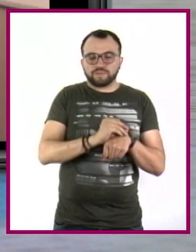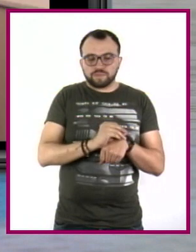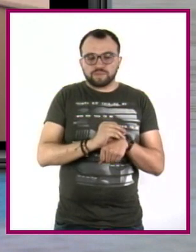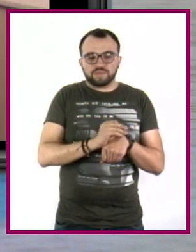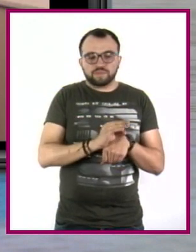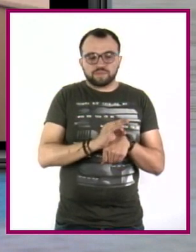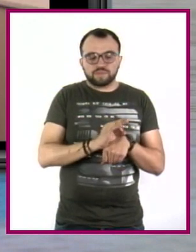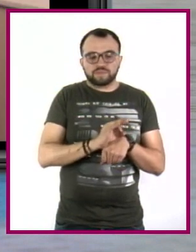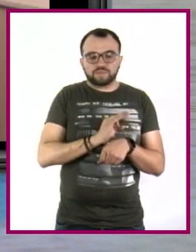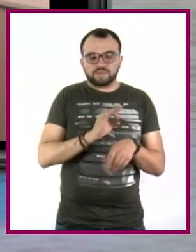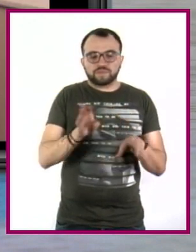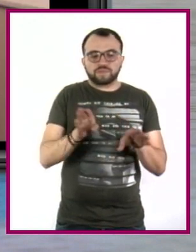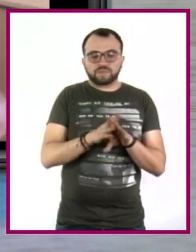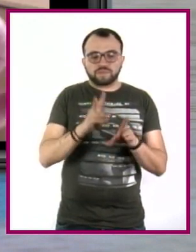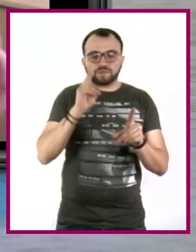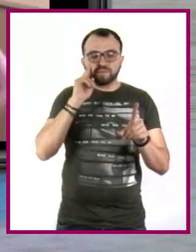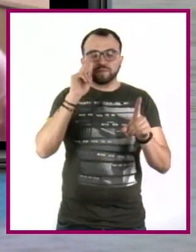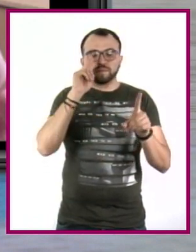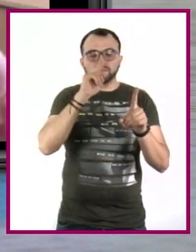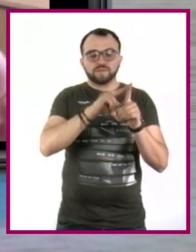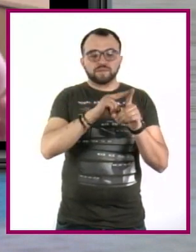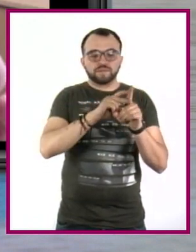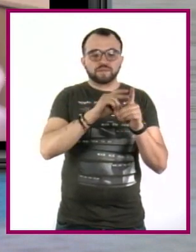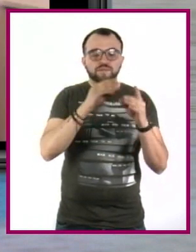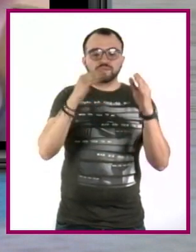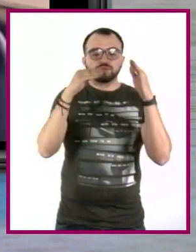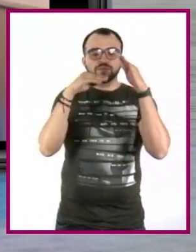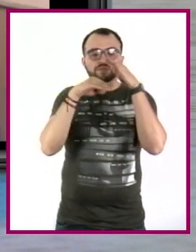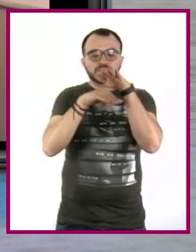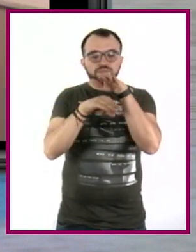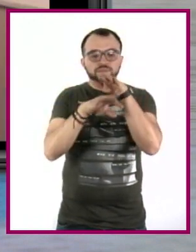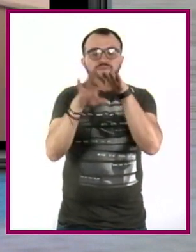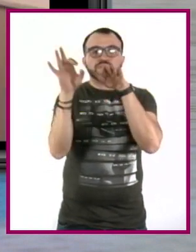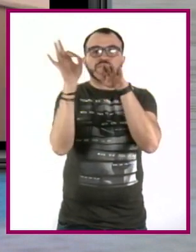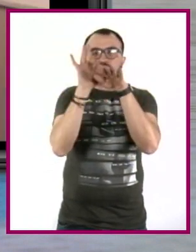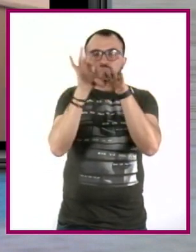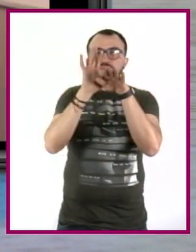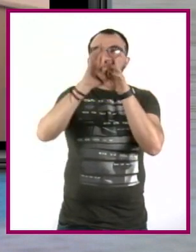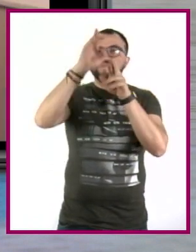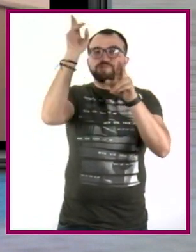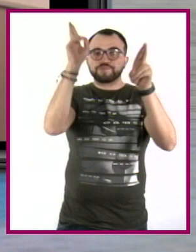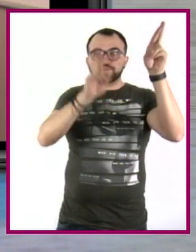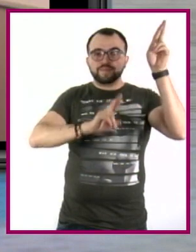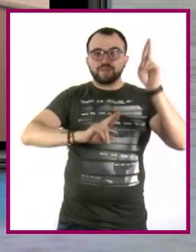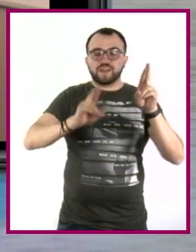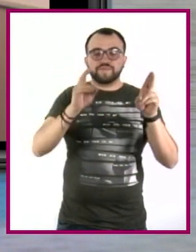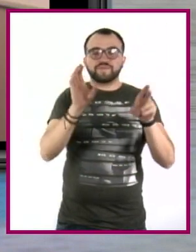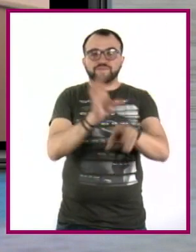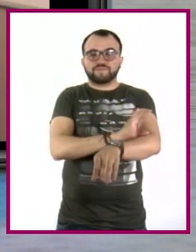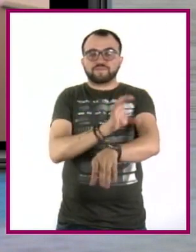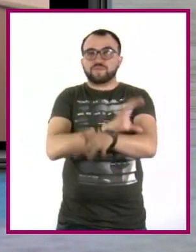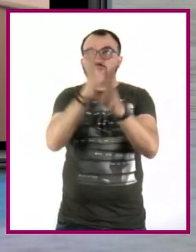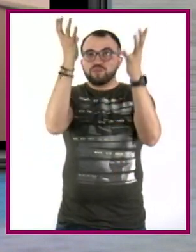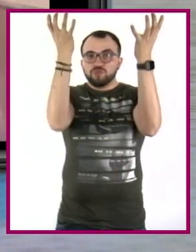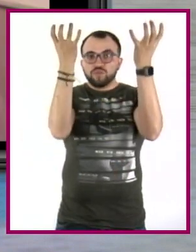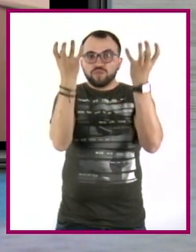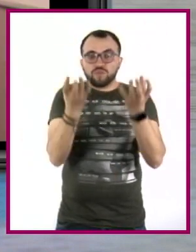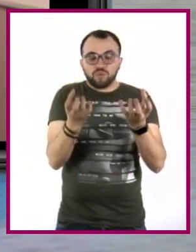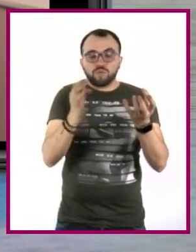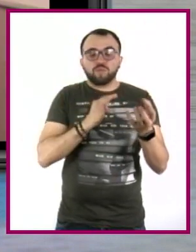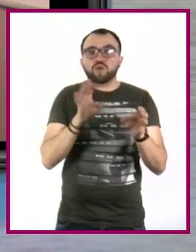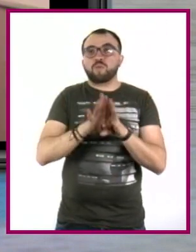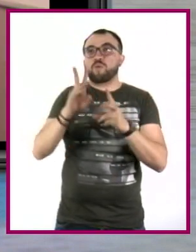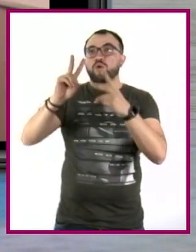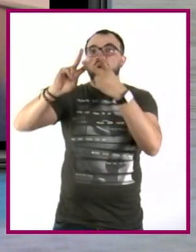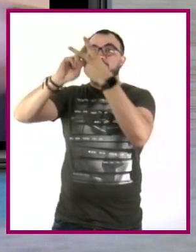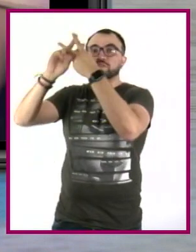Permitiría tener una señal sobre si la radiación de antihelio que estamos recibiendo proviene de una estrella